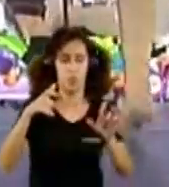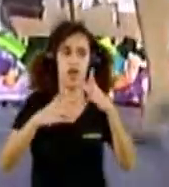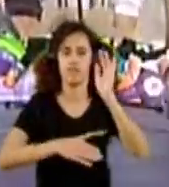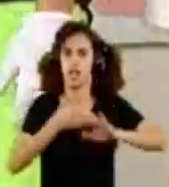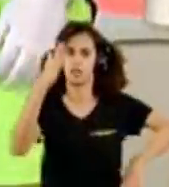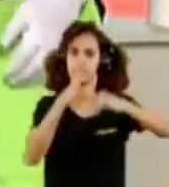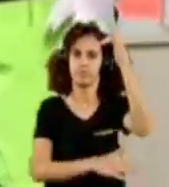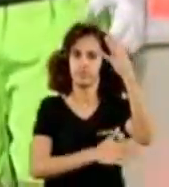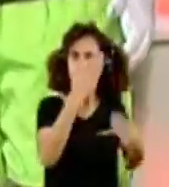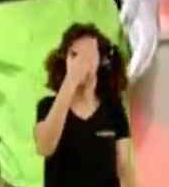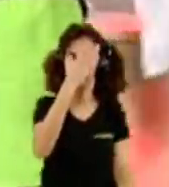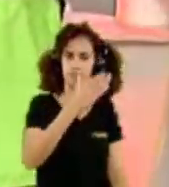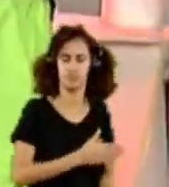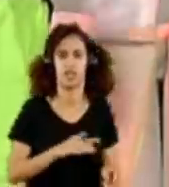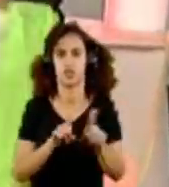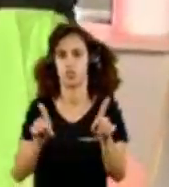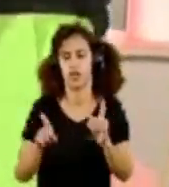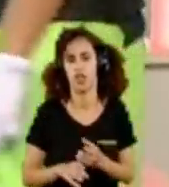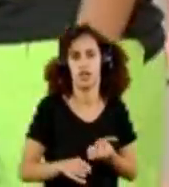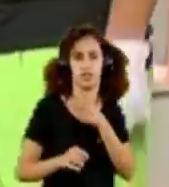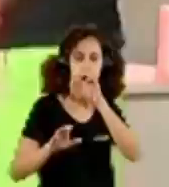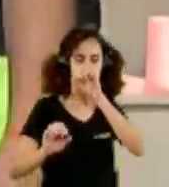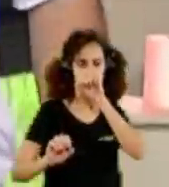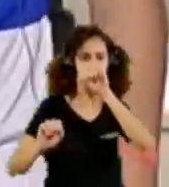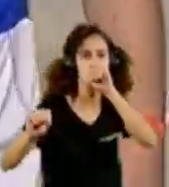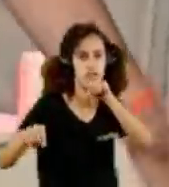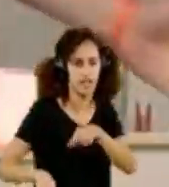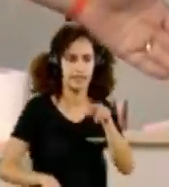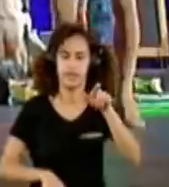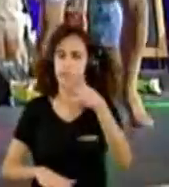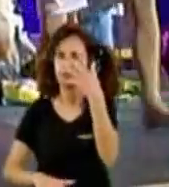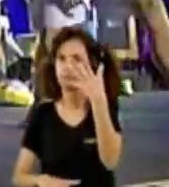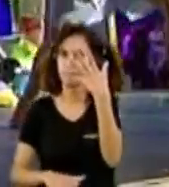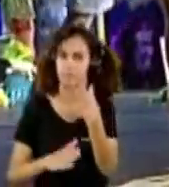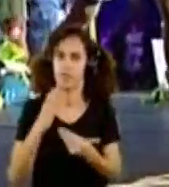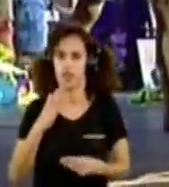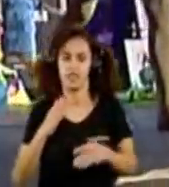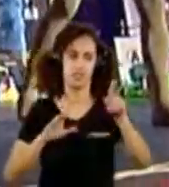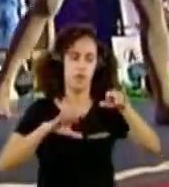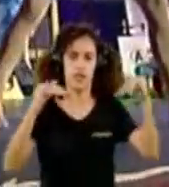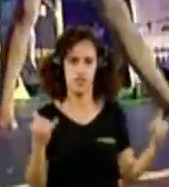cagó, su afición mal actuó y de chicha se burló.